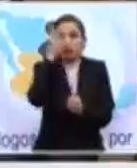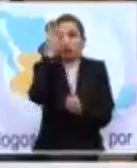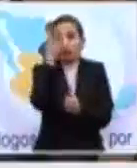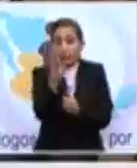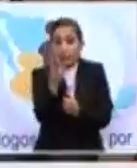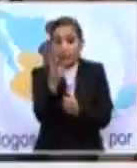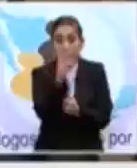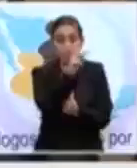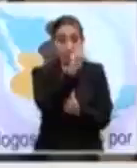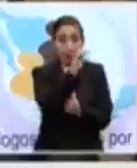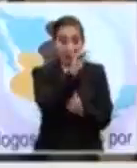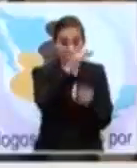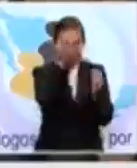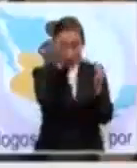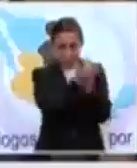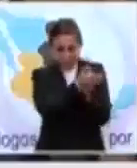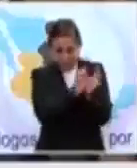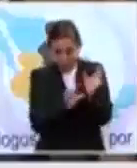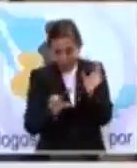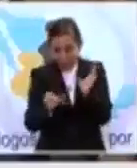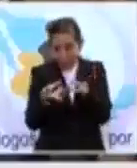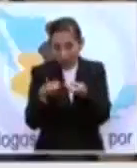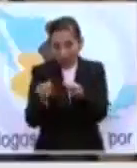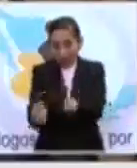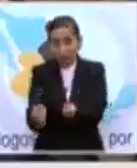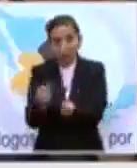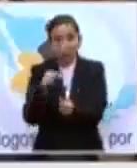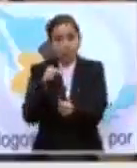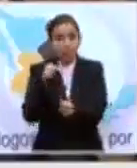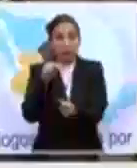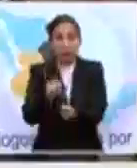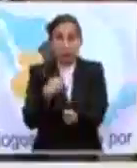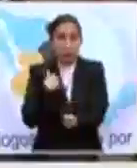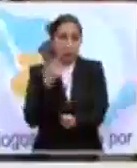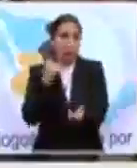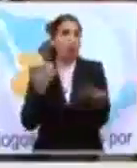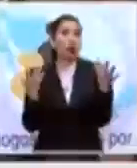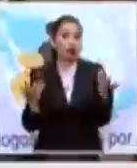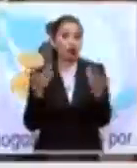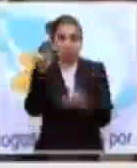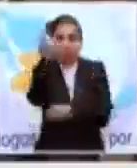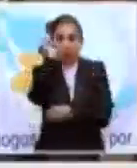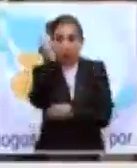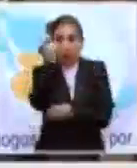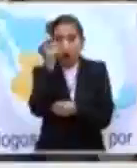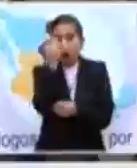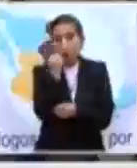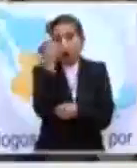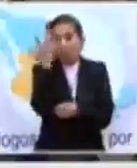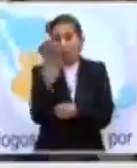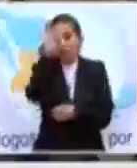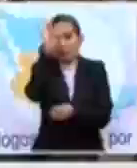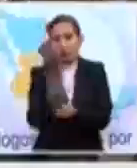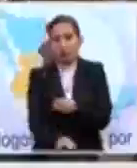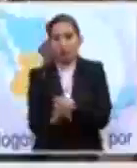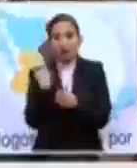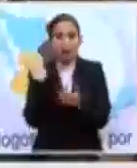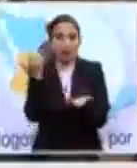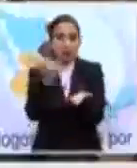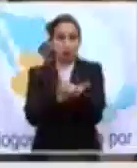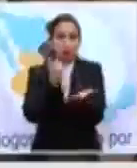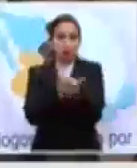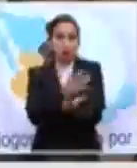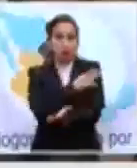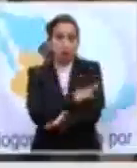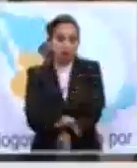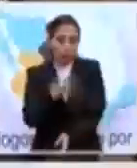del PIB y definitivamente no puede amanecer, aunque yo lo desearía, con un 9-10% o un impuesto general,